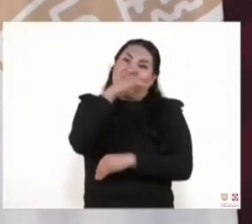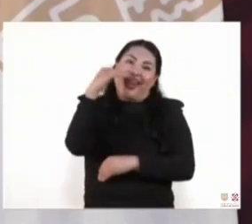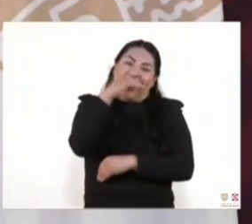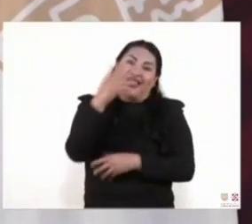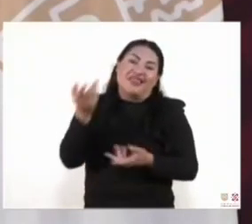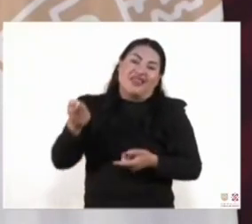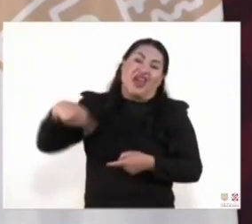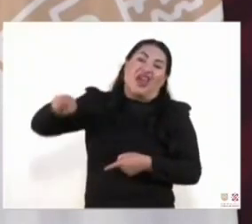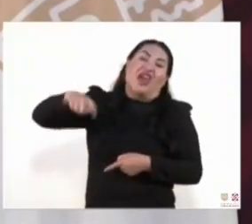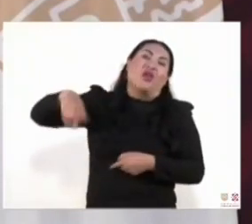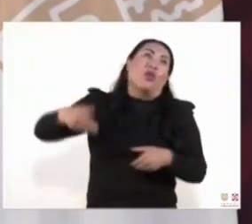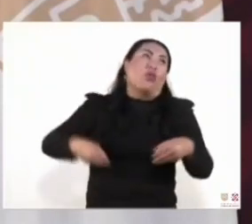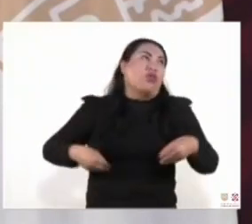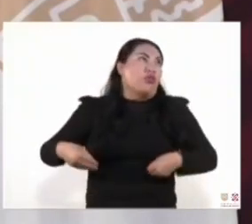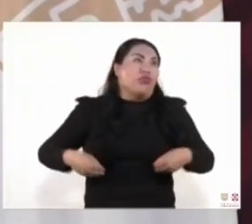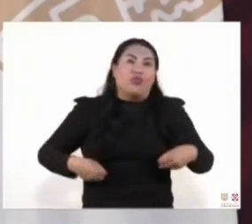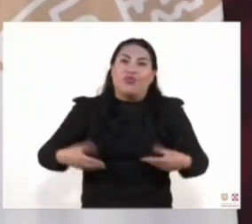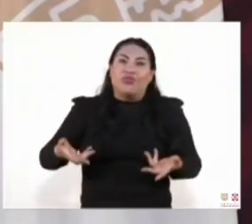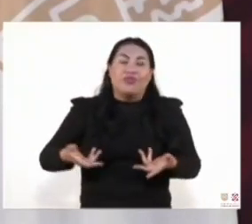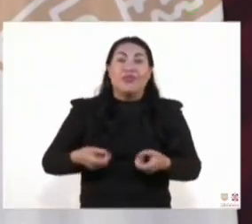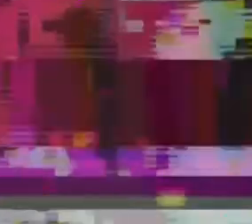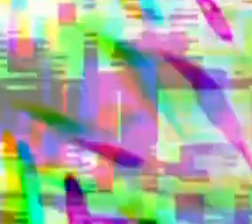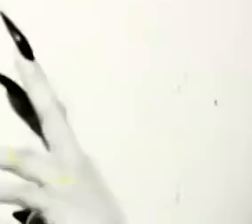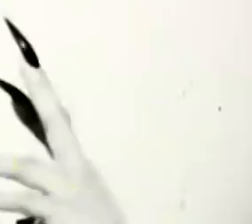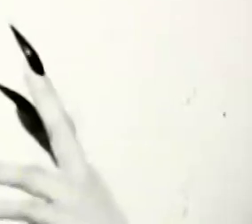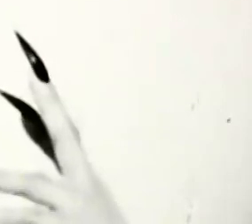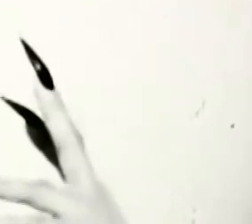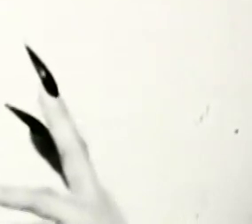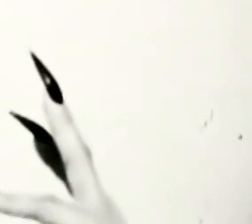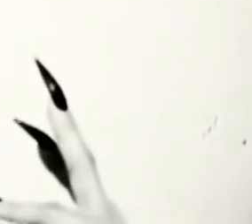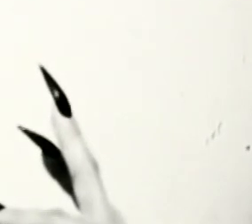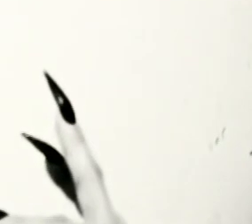hay muchos gobiernos que hacen conciertos gratuitos.